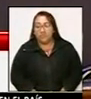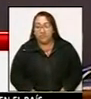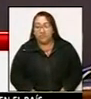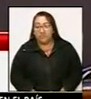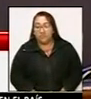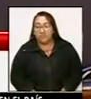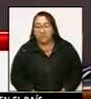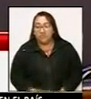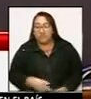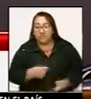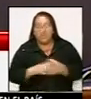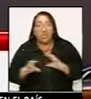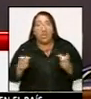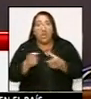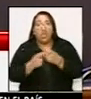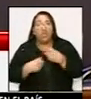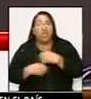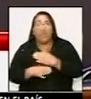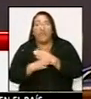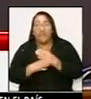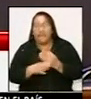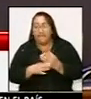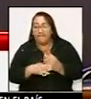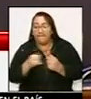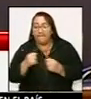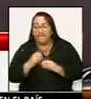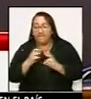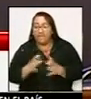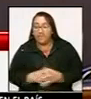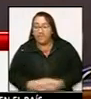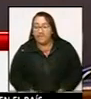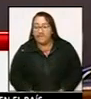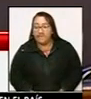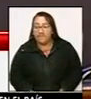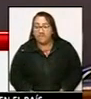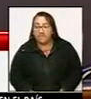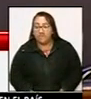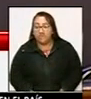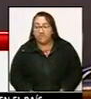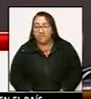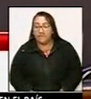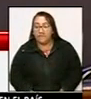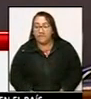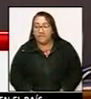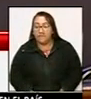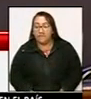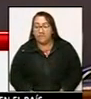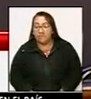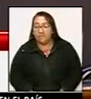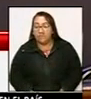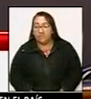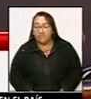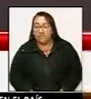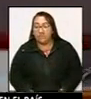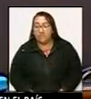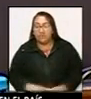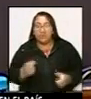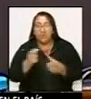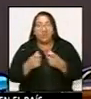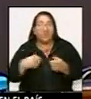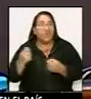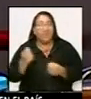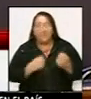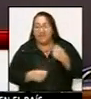los congresistas? No nos defienden. Y hay que aclarar, colegas congresistas, señor presidente, que los congresistas no